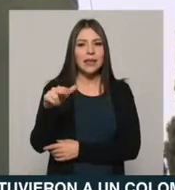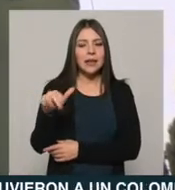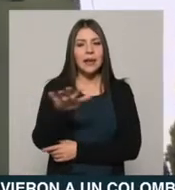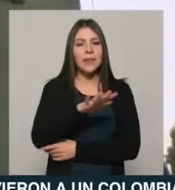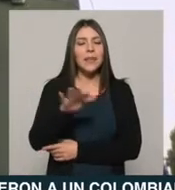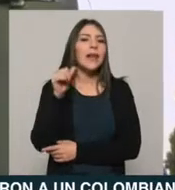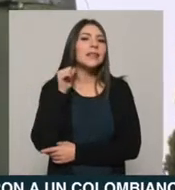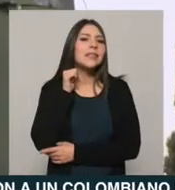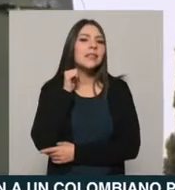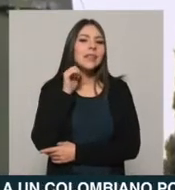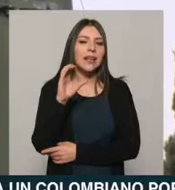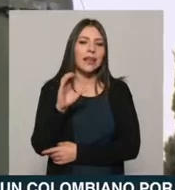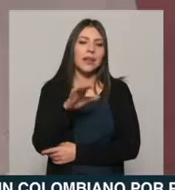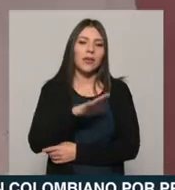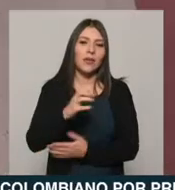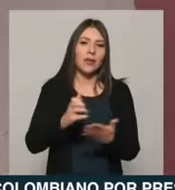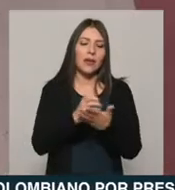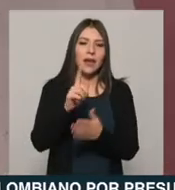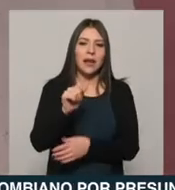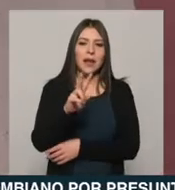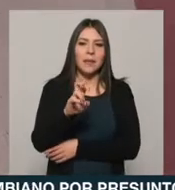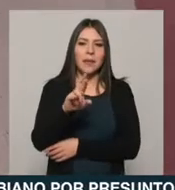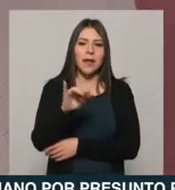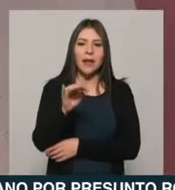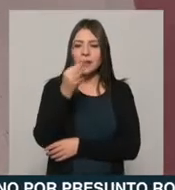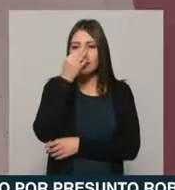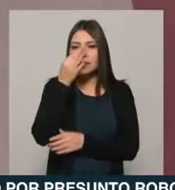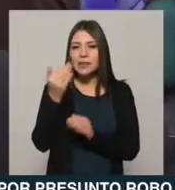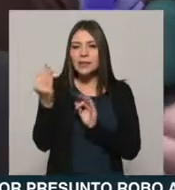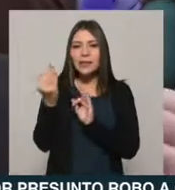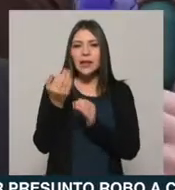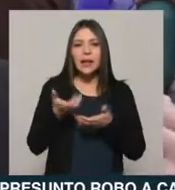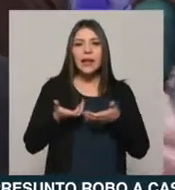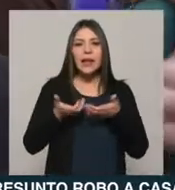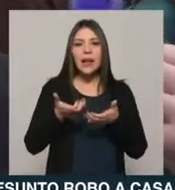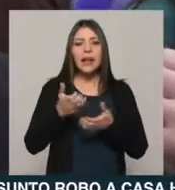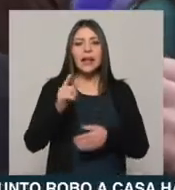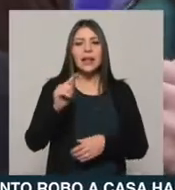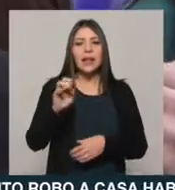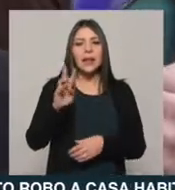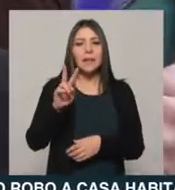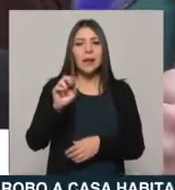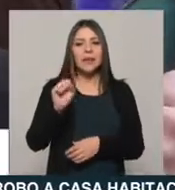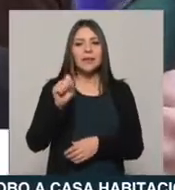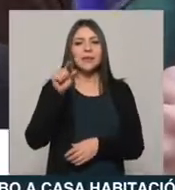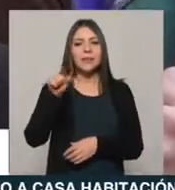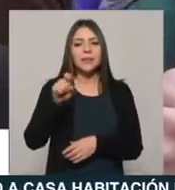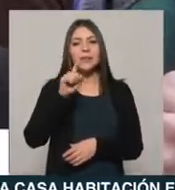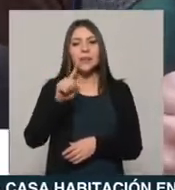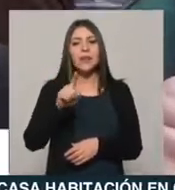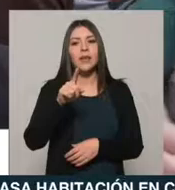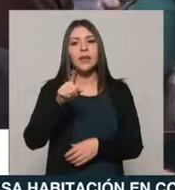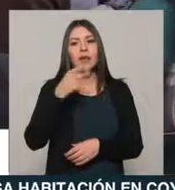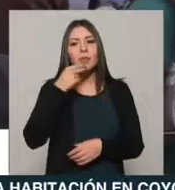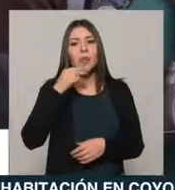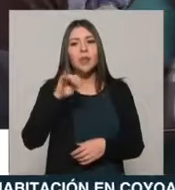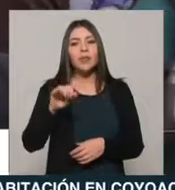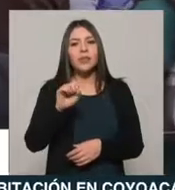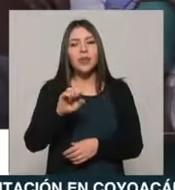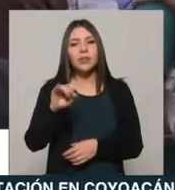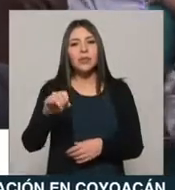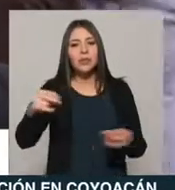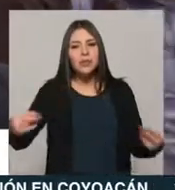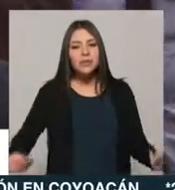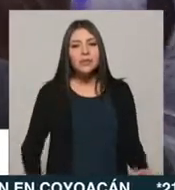muy cerca de la calle Tebas, donde José José nació y creció. Yo vivo aquí muy cerca de la RCA Víctor, entonces